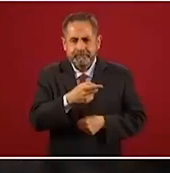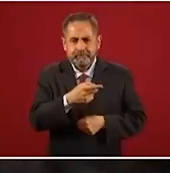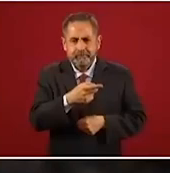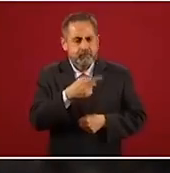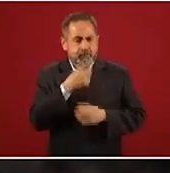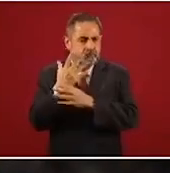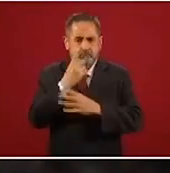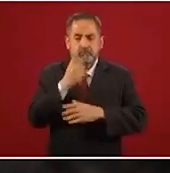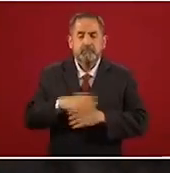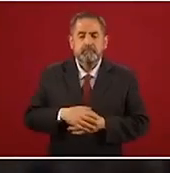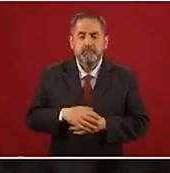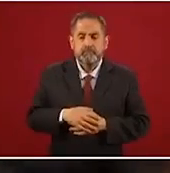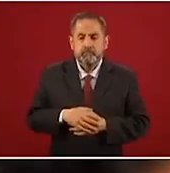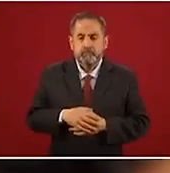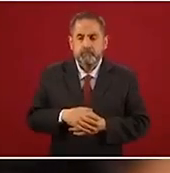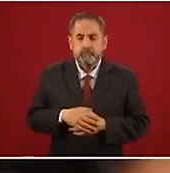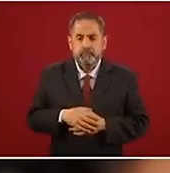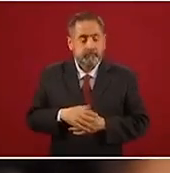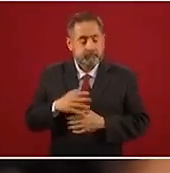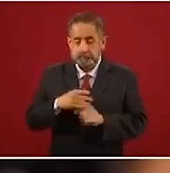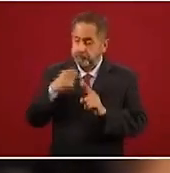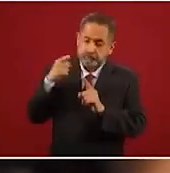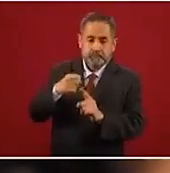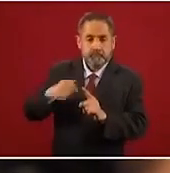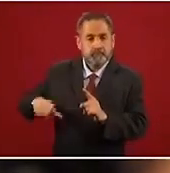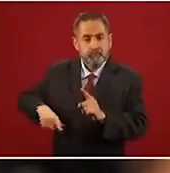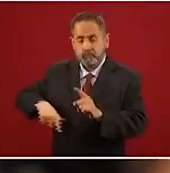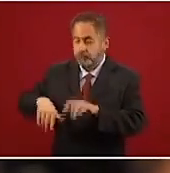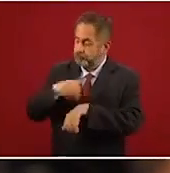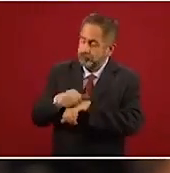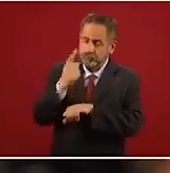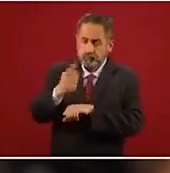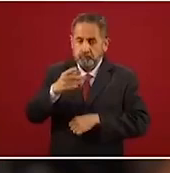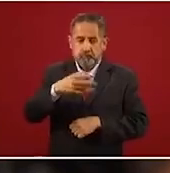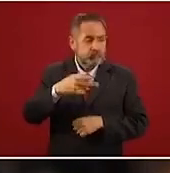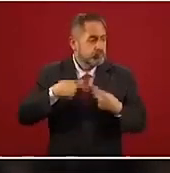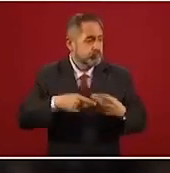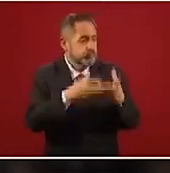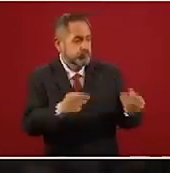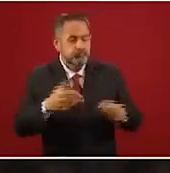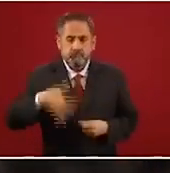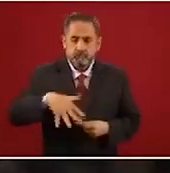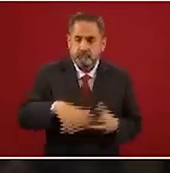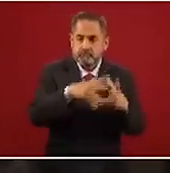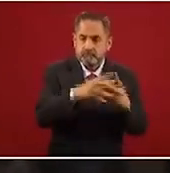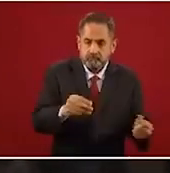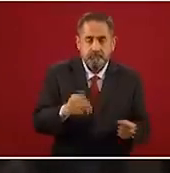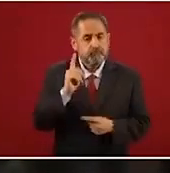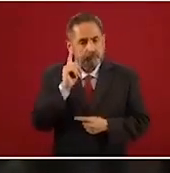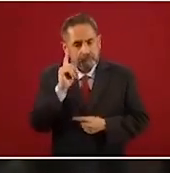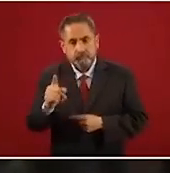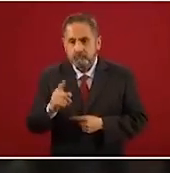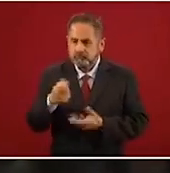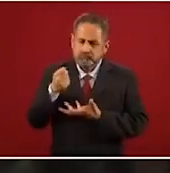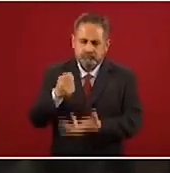lo que dijo fue que tenemos 71 prioridades en el gobierno y la número uno es la búsqueda de desaparecidos. No se va a escatimar en recursos y